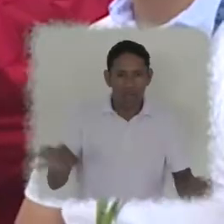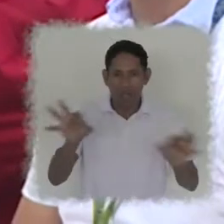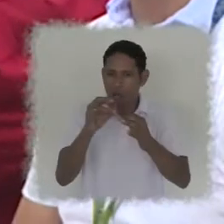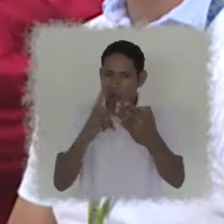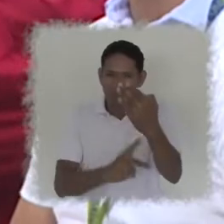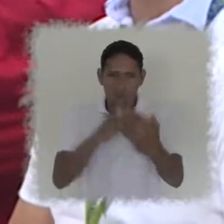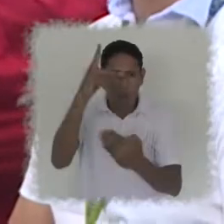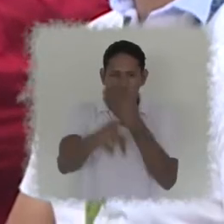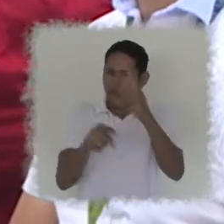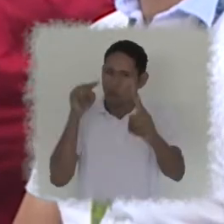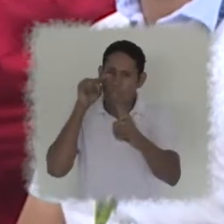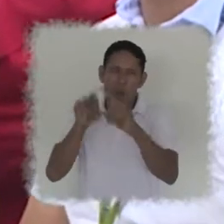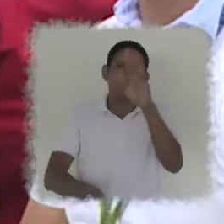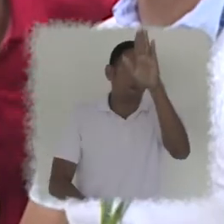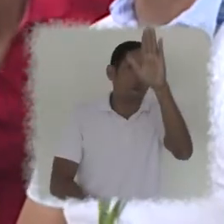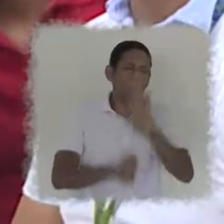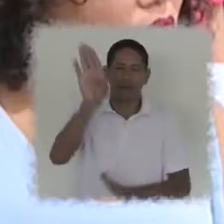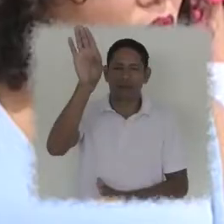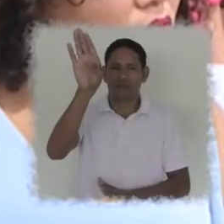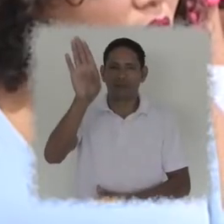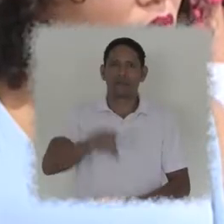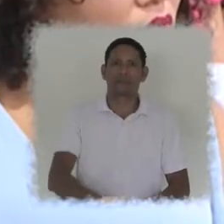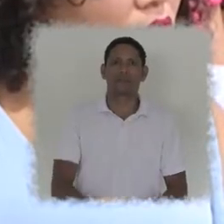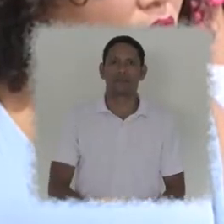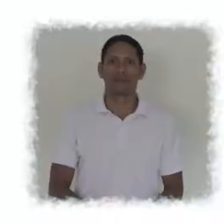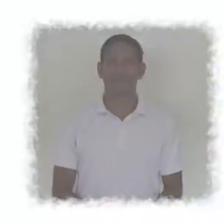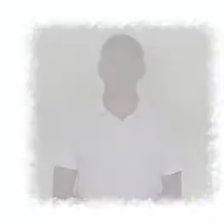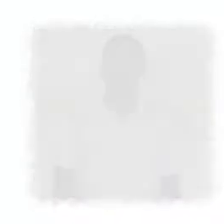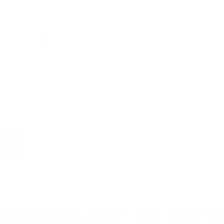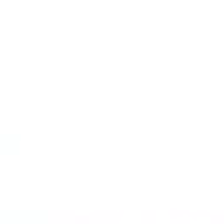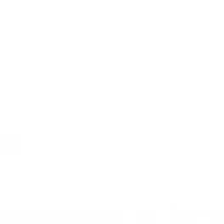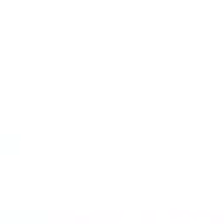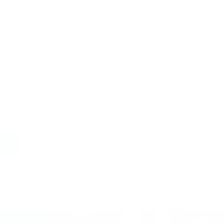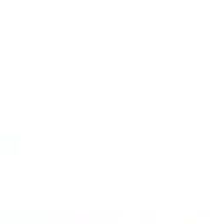para seguir alcanzando más logros en los años venideros.